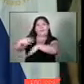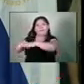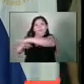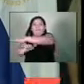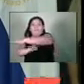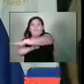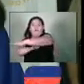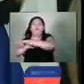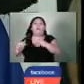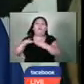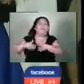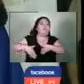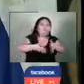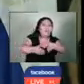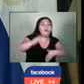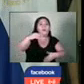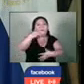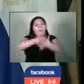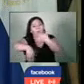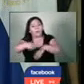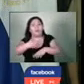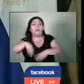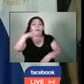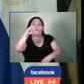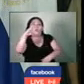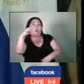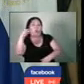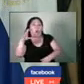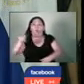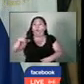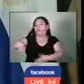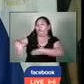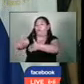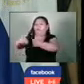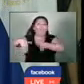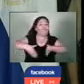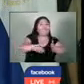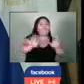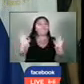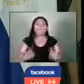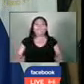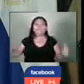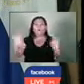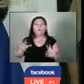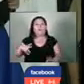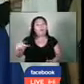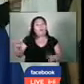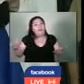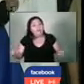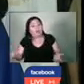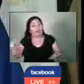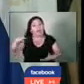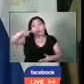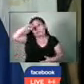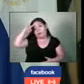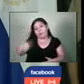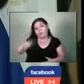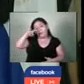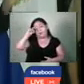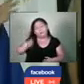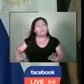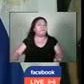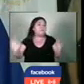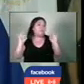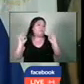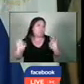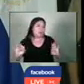que arregláramos la calle Alcuco y los otros accesos y salidas del periférico, para que no solo fuera una obra, sino que fuera una obra